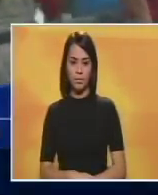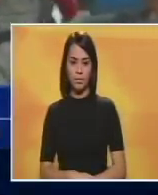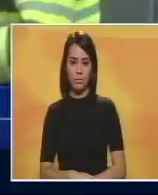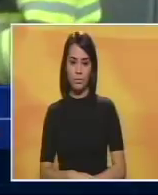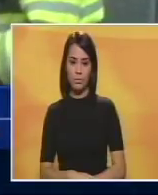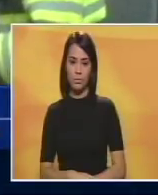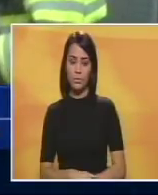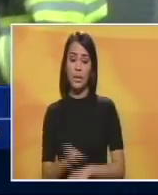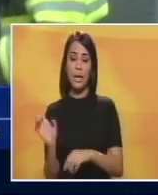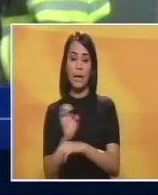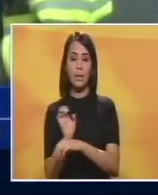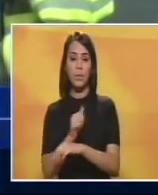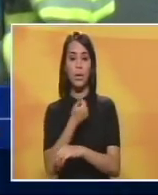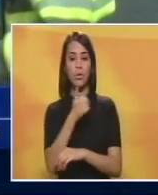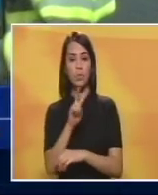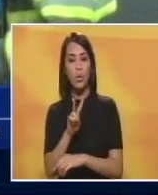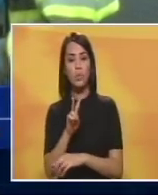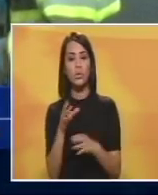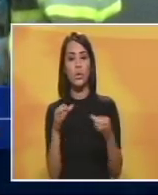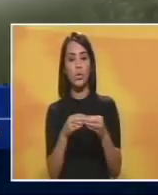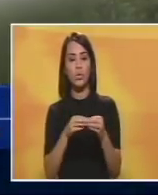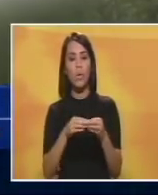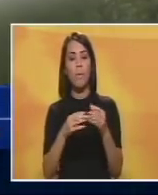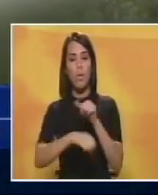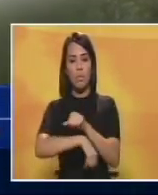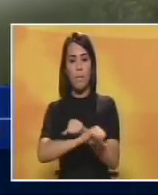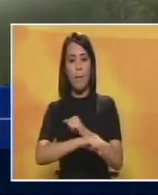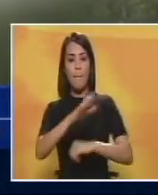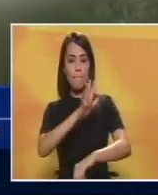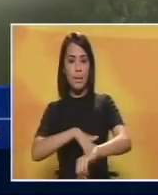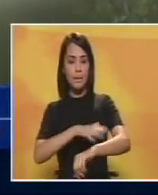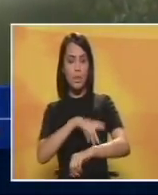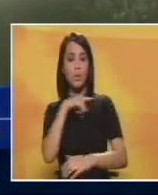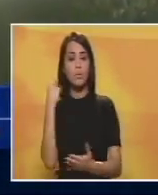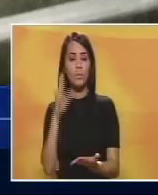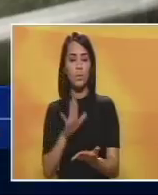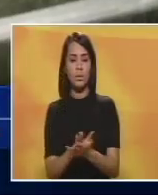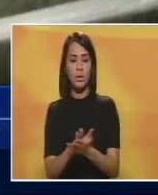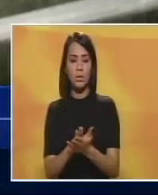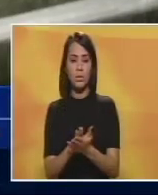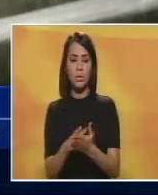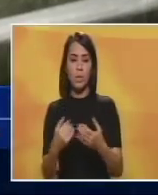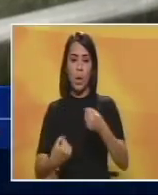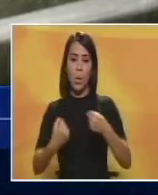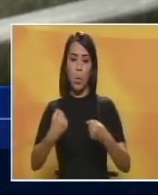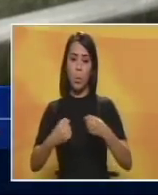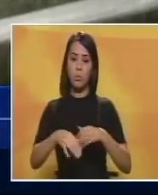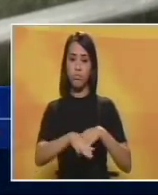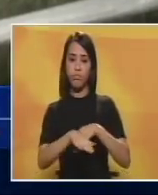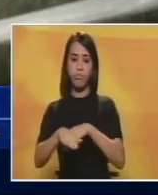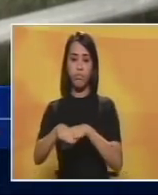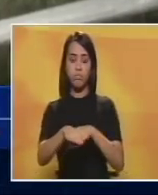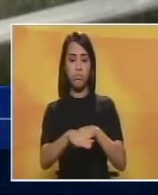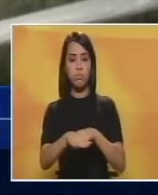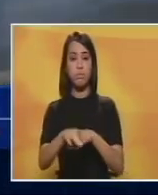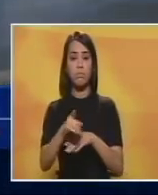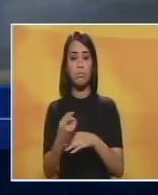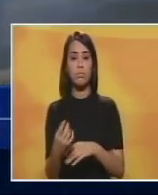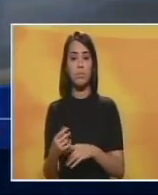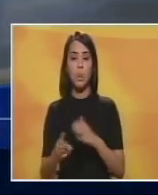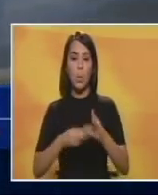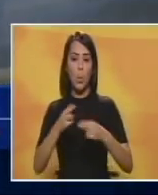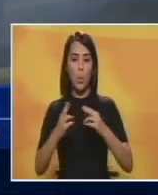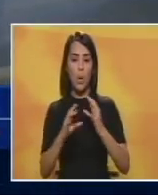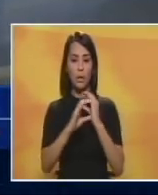En Ecuador, 12 fanáticos del Club de Fútbol Nacional Barcelona murieron en un accidente de tránsito registrado mientras viajaban en autobús por